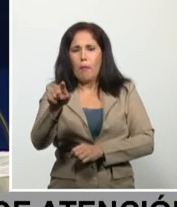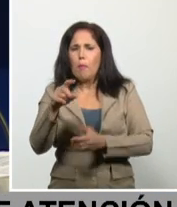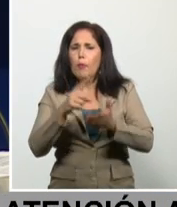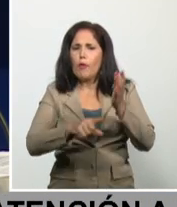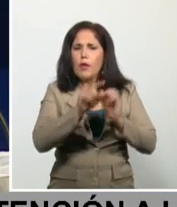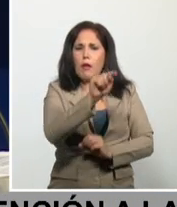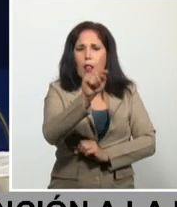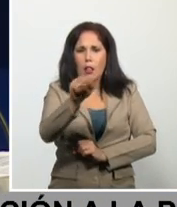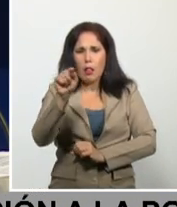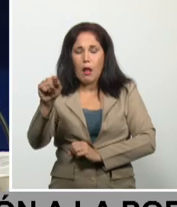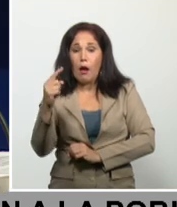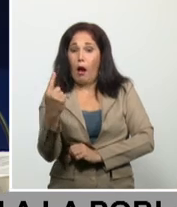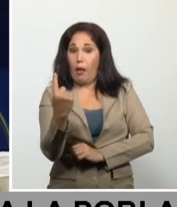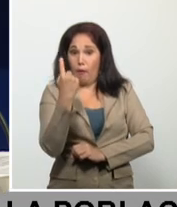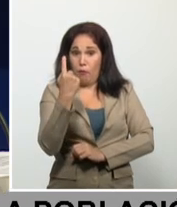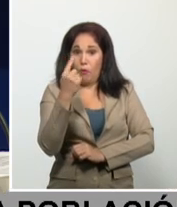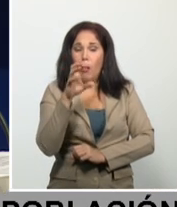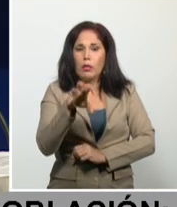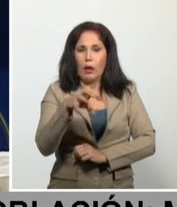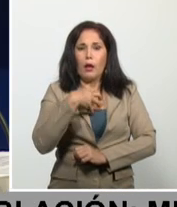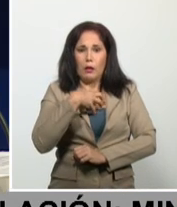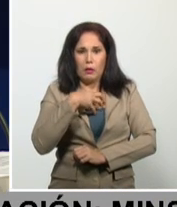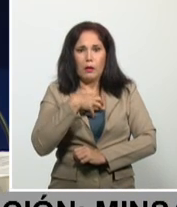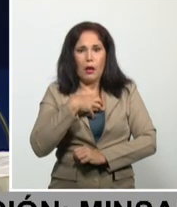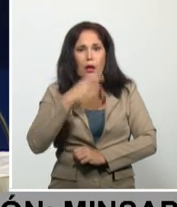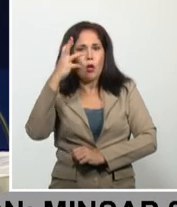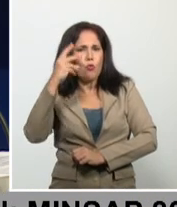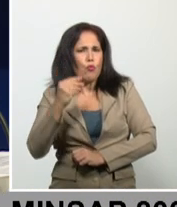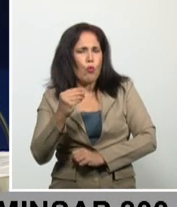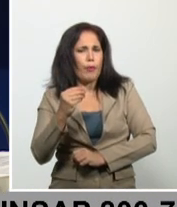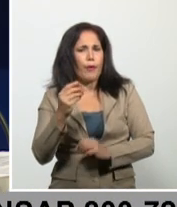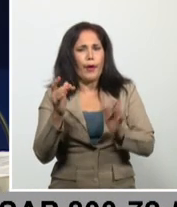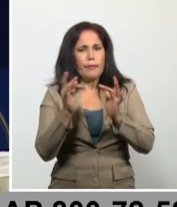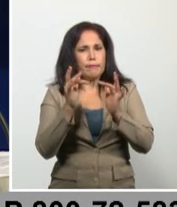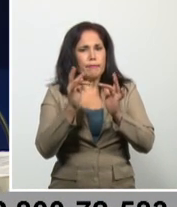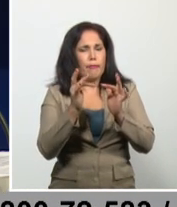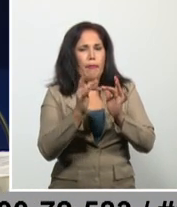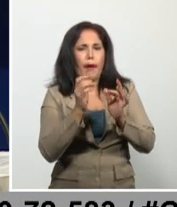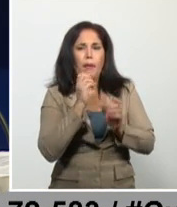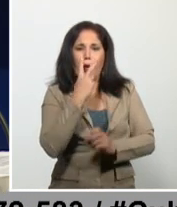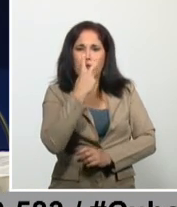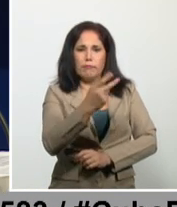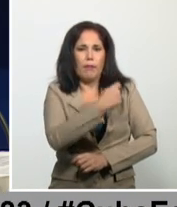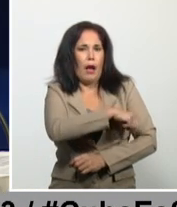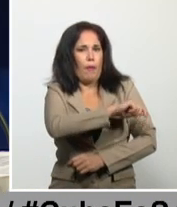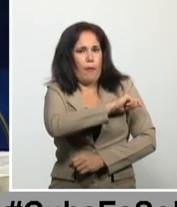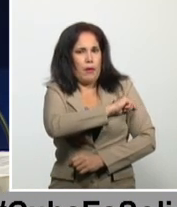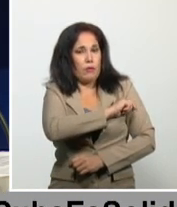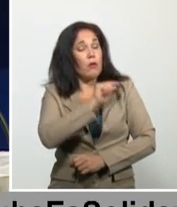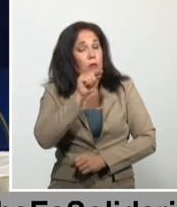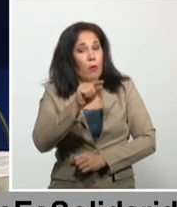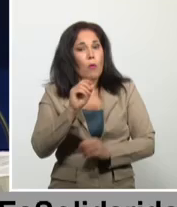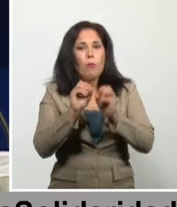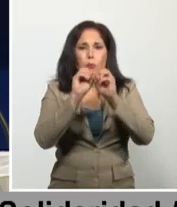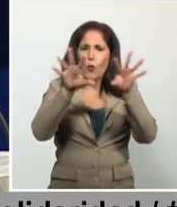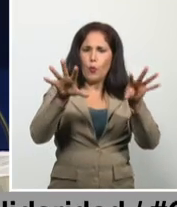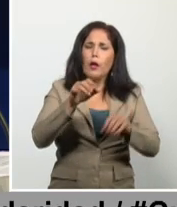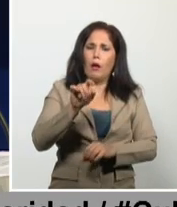territorios, han habilitado números y contactos para la atención a la población, que serán publicados a